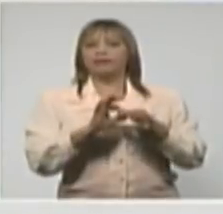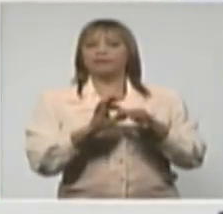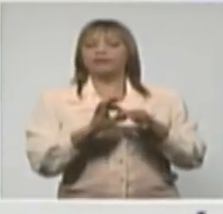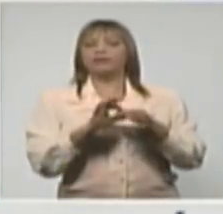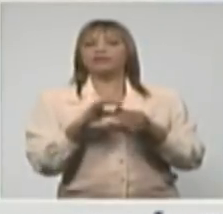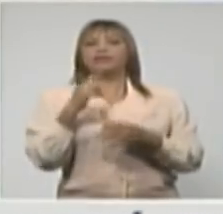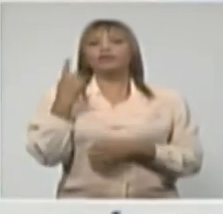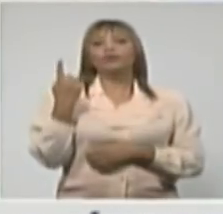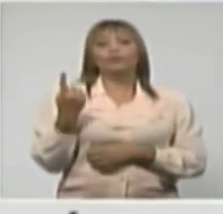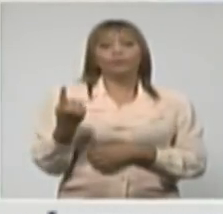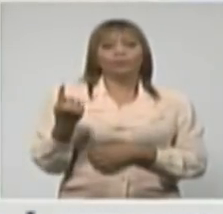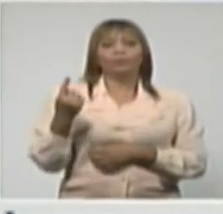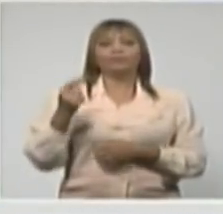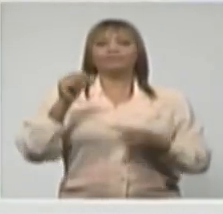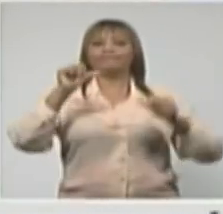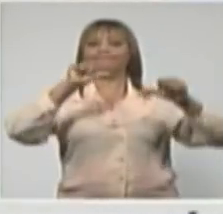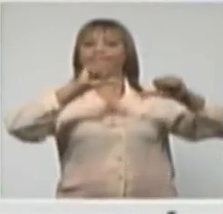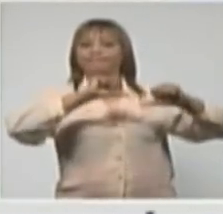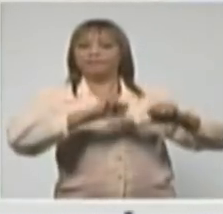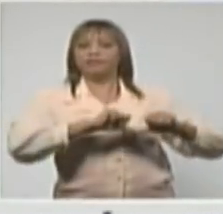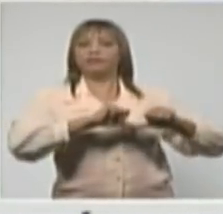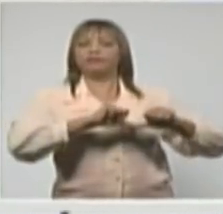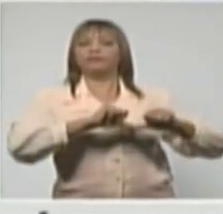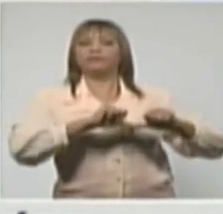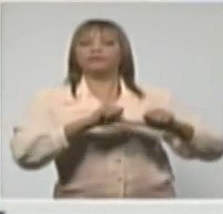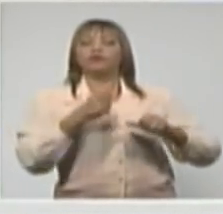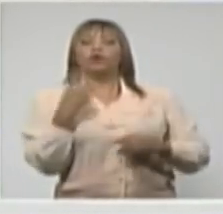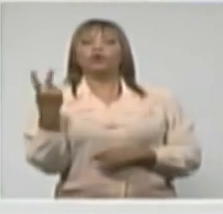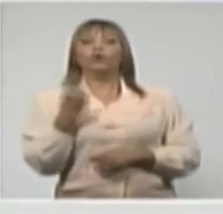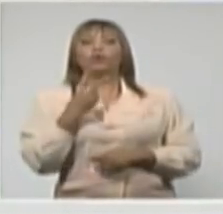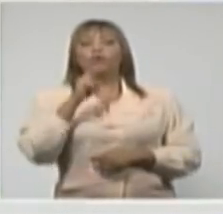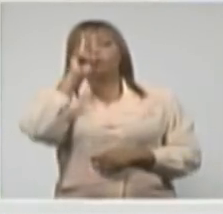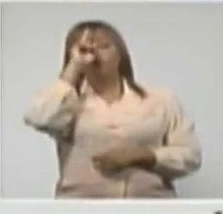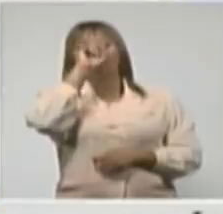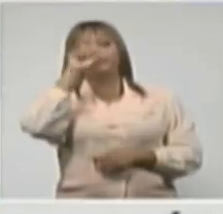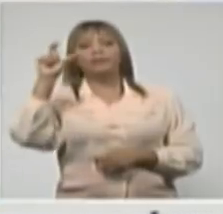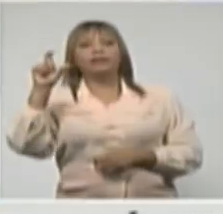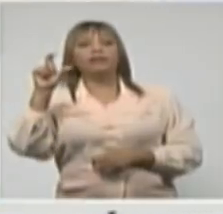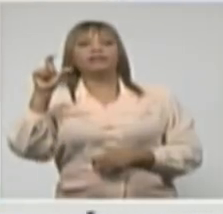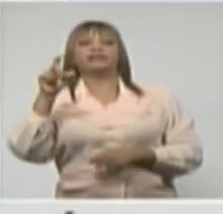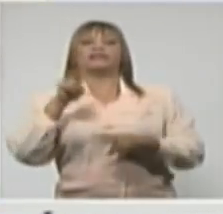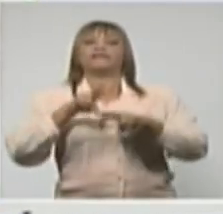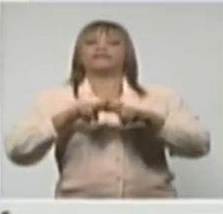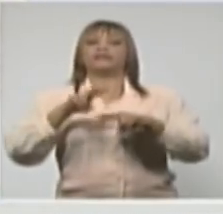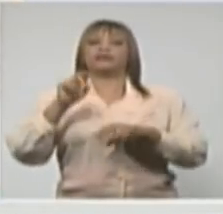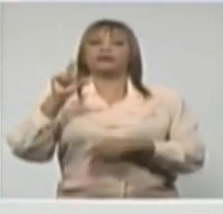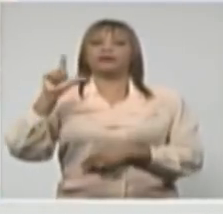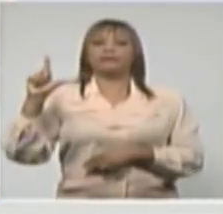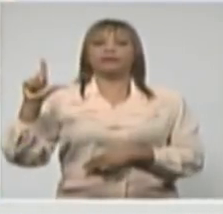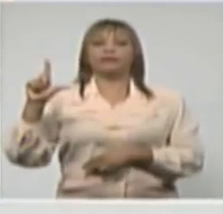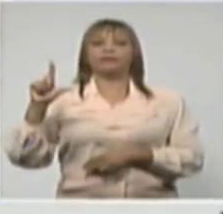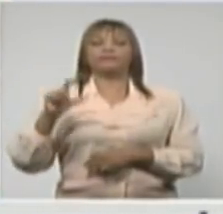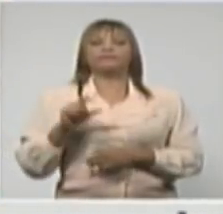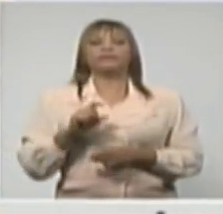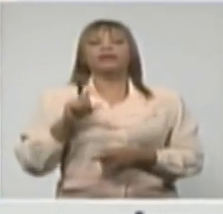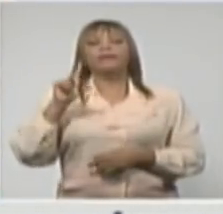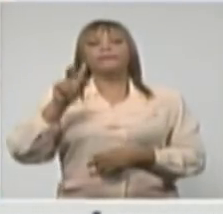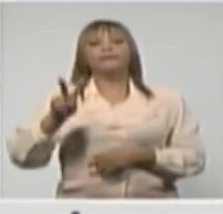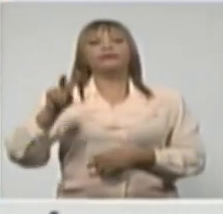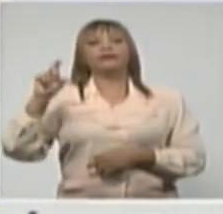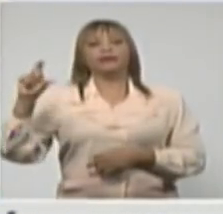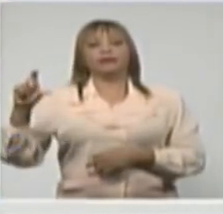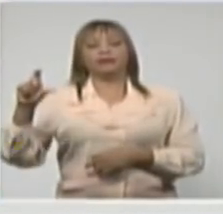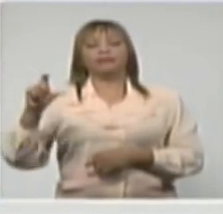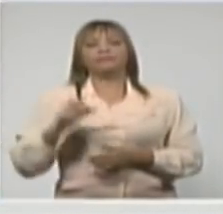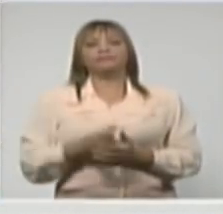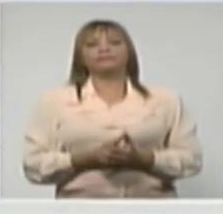crítico. Ambos se encuentran en el hospital de Villa Clara. Y en la evolución de los pacientes,